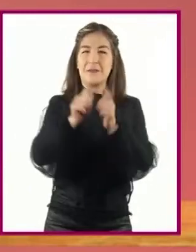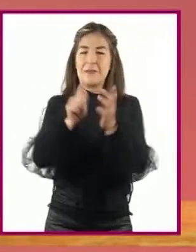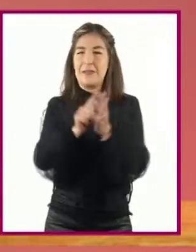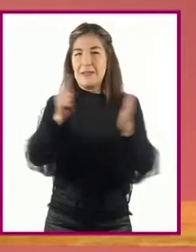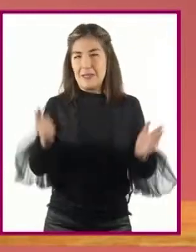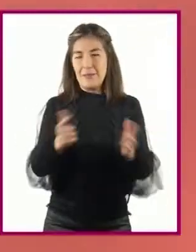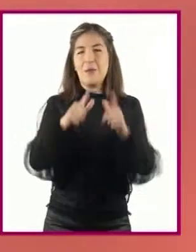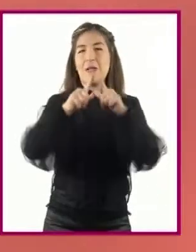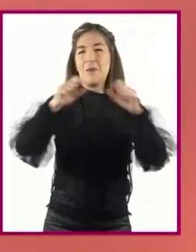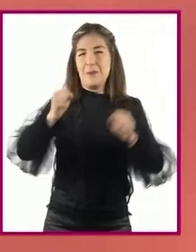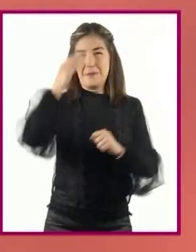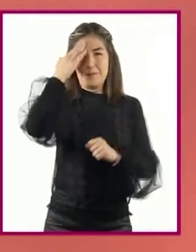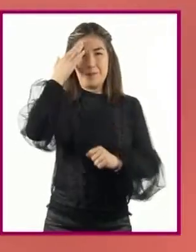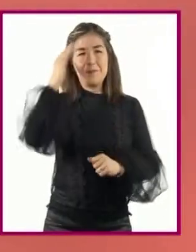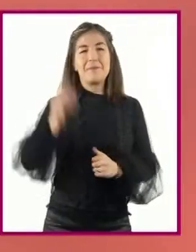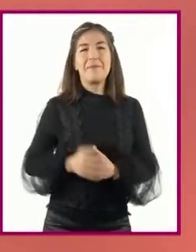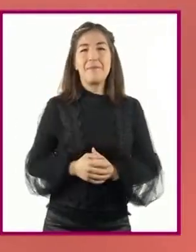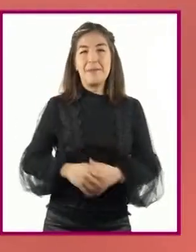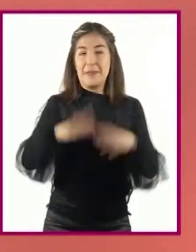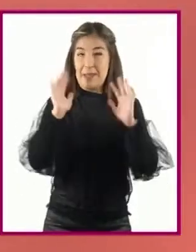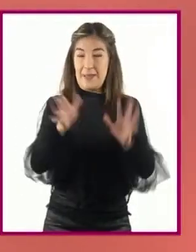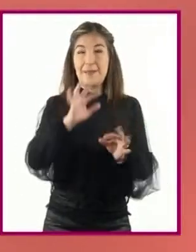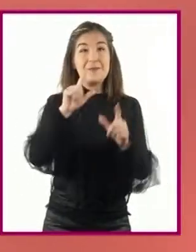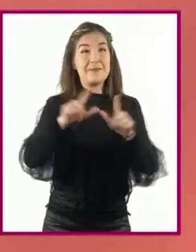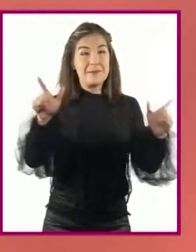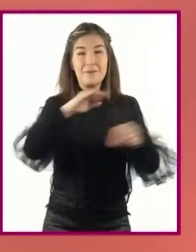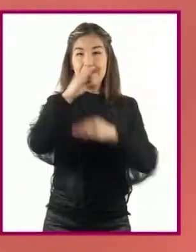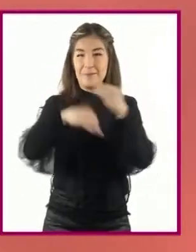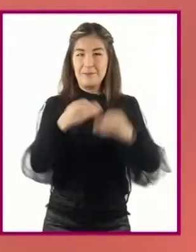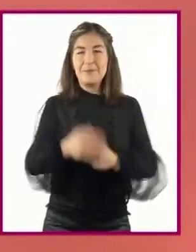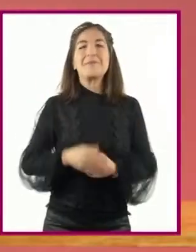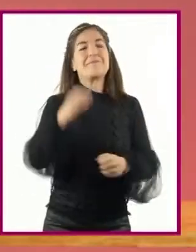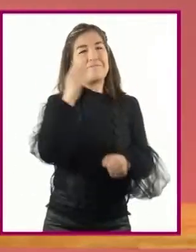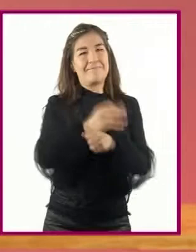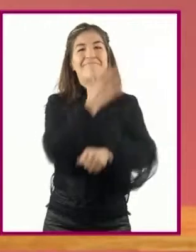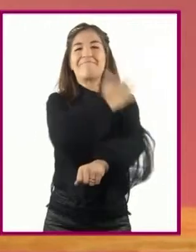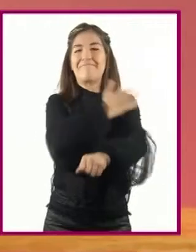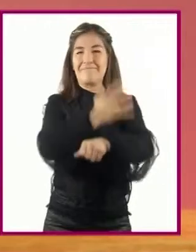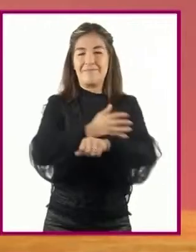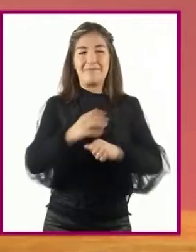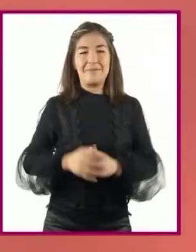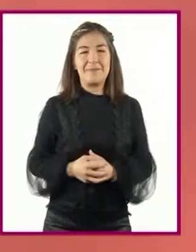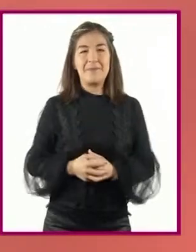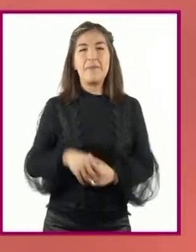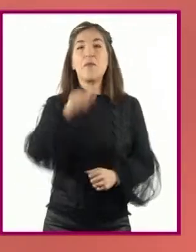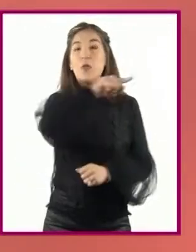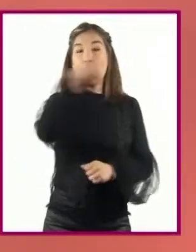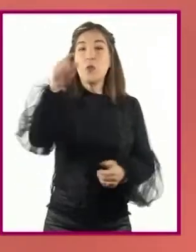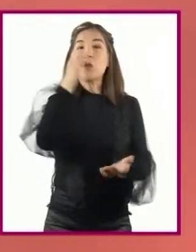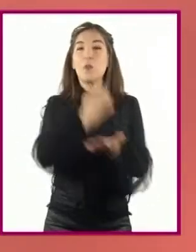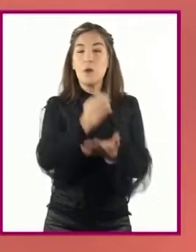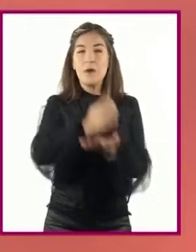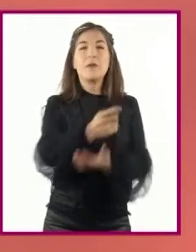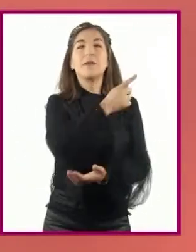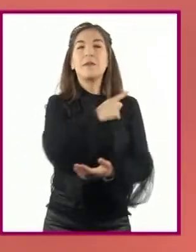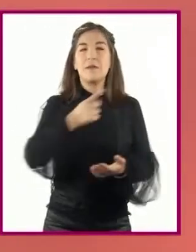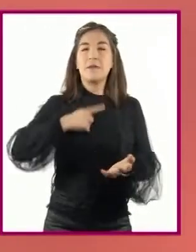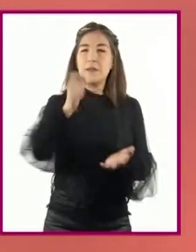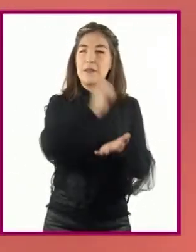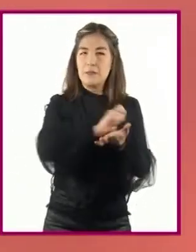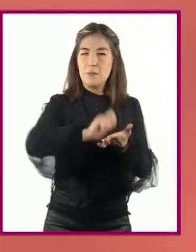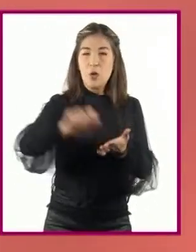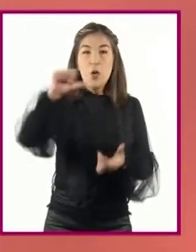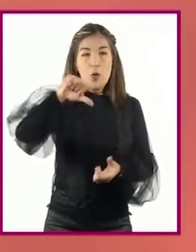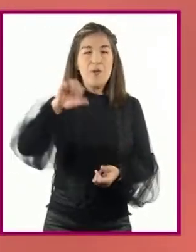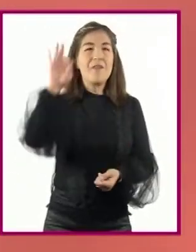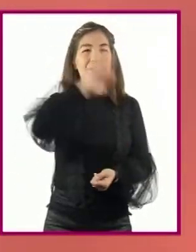texto. ¿Todos listos en casa? Acompáñenme. En su cuaderno, registren la fecha de hoy